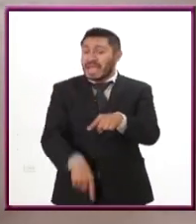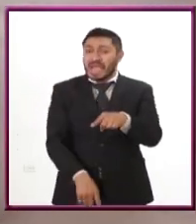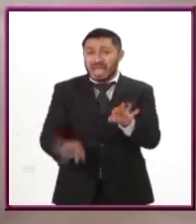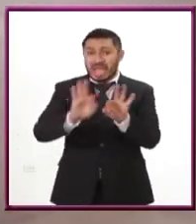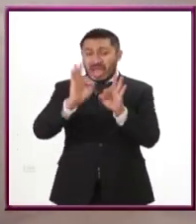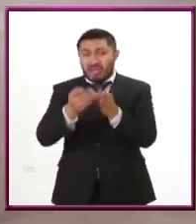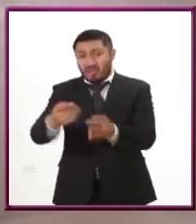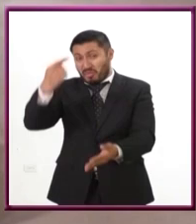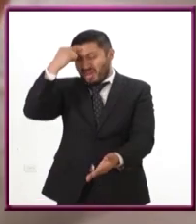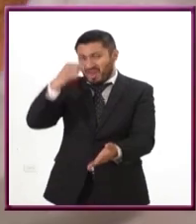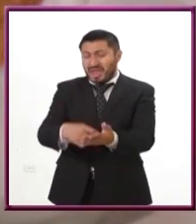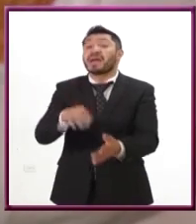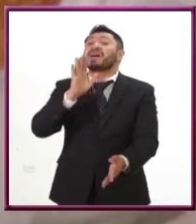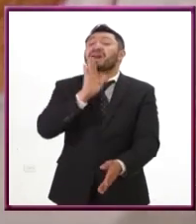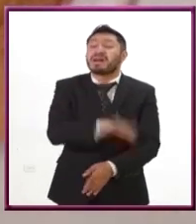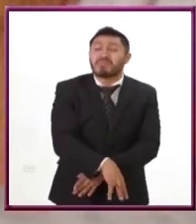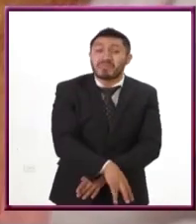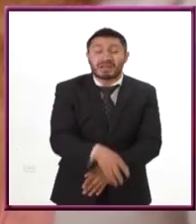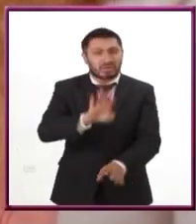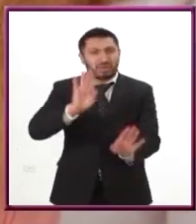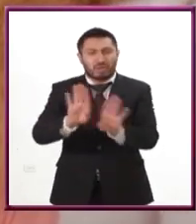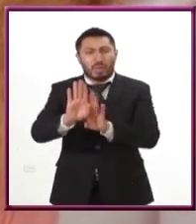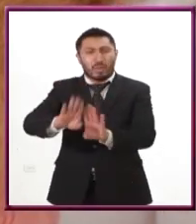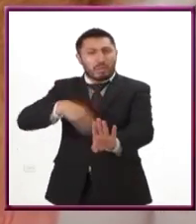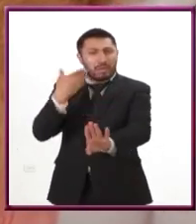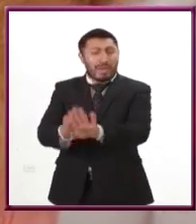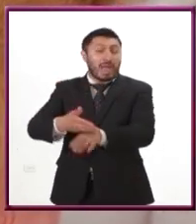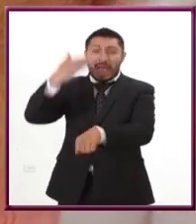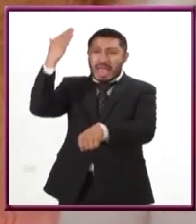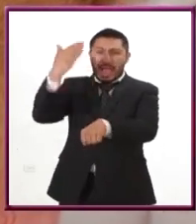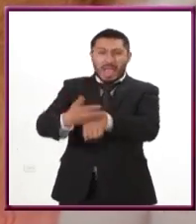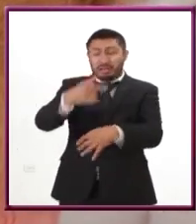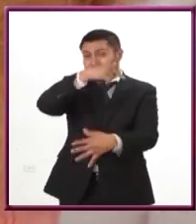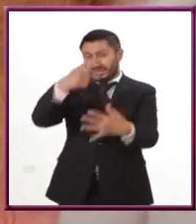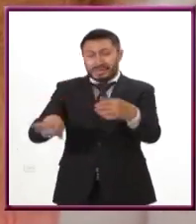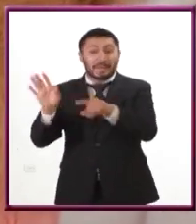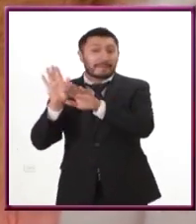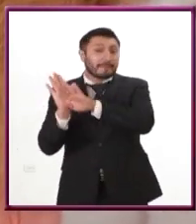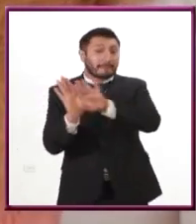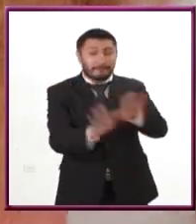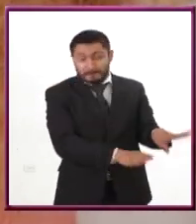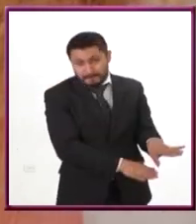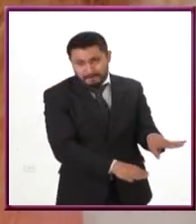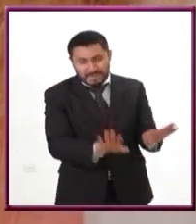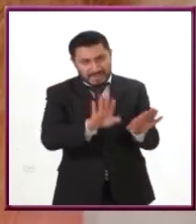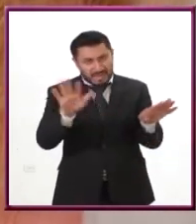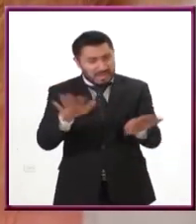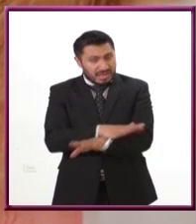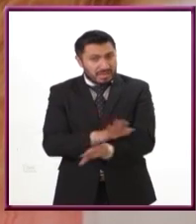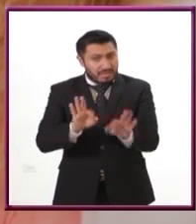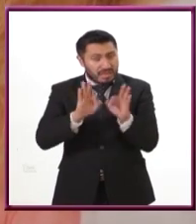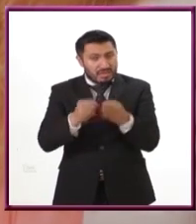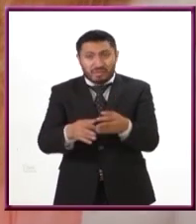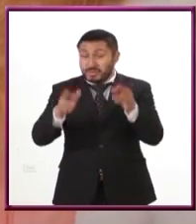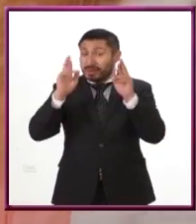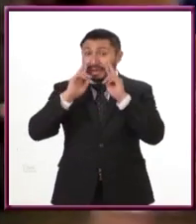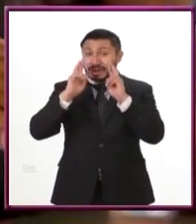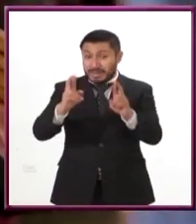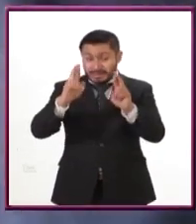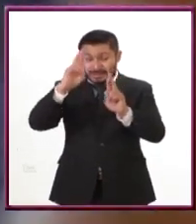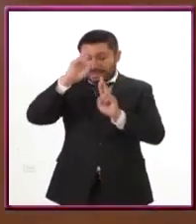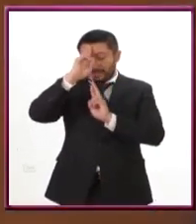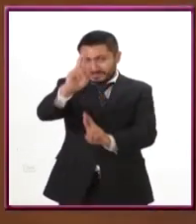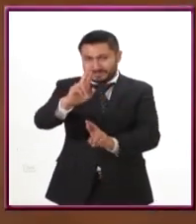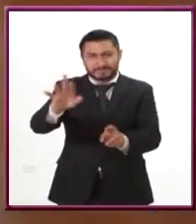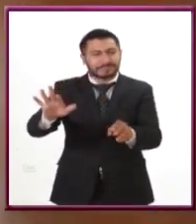busca eliminar creencias estigmatizantes en torno a ellos y cambiar la visión de la sociedad, porque muchas veces estas